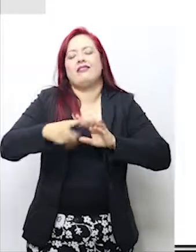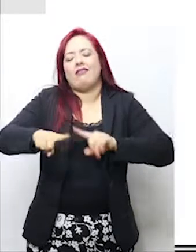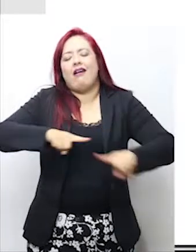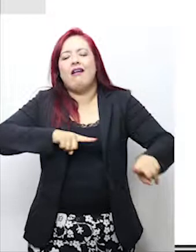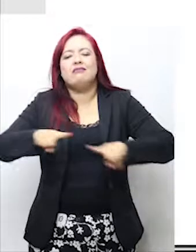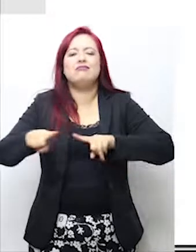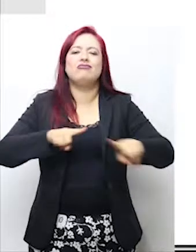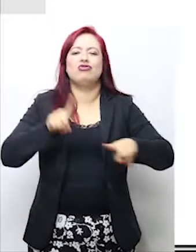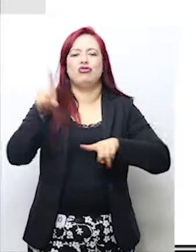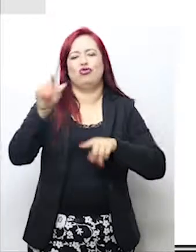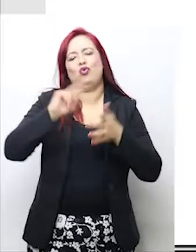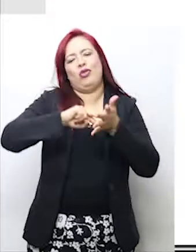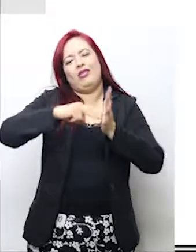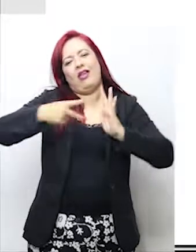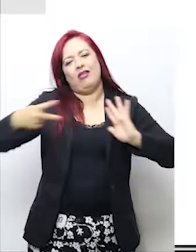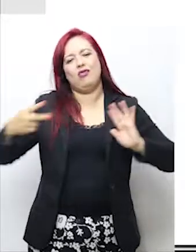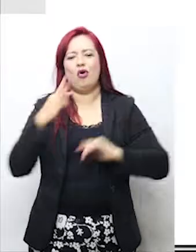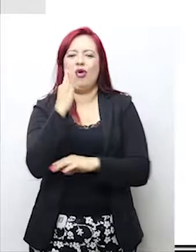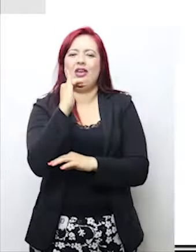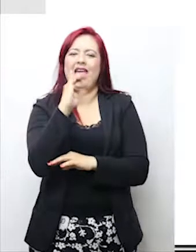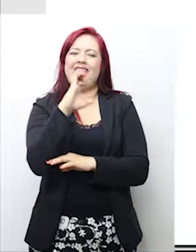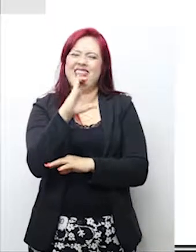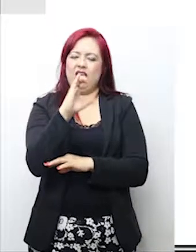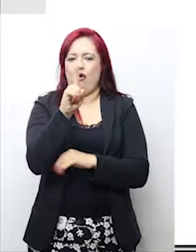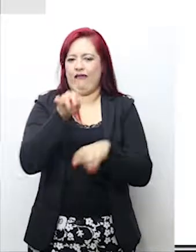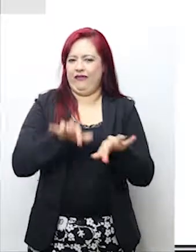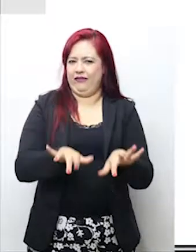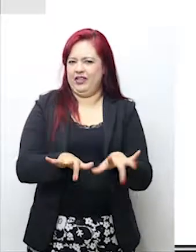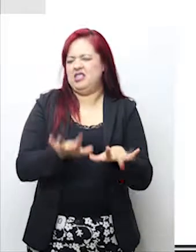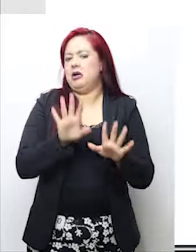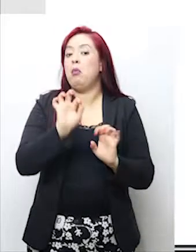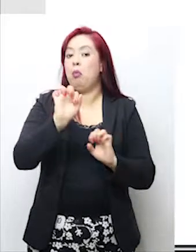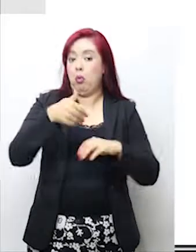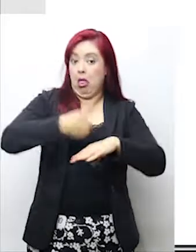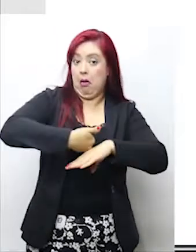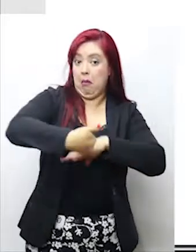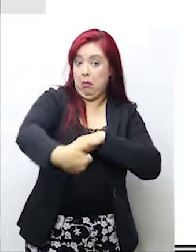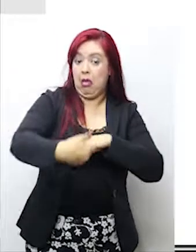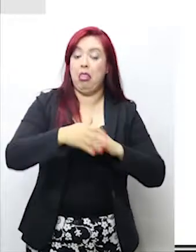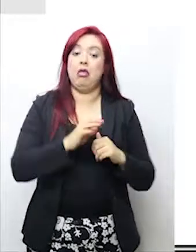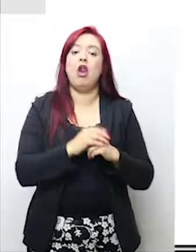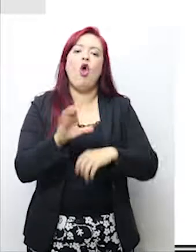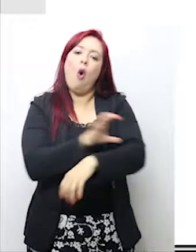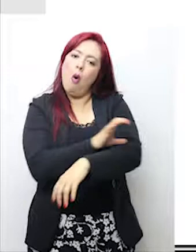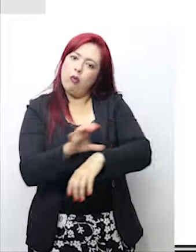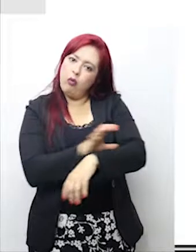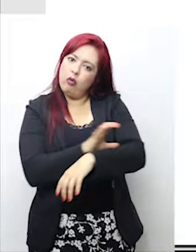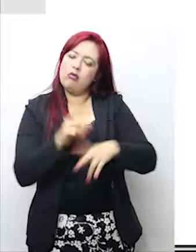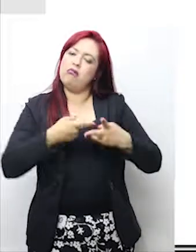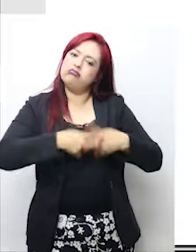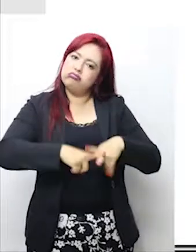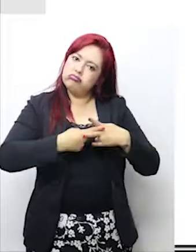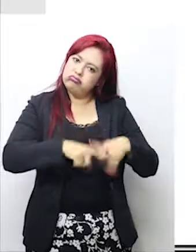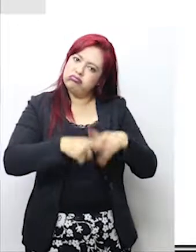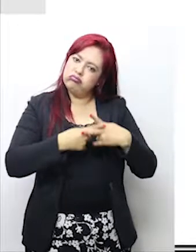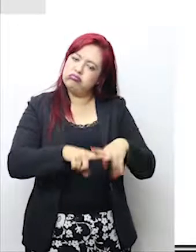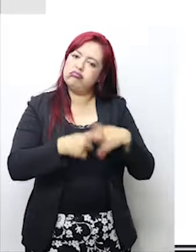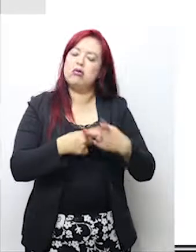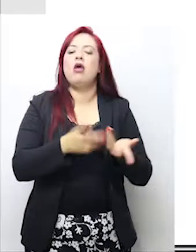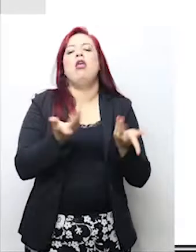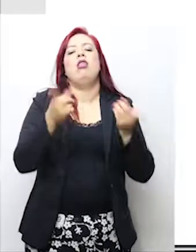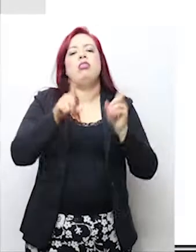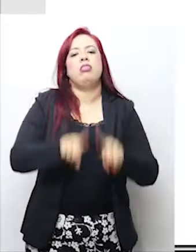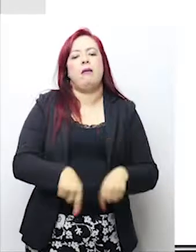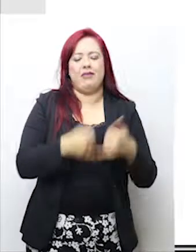aquí puede realizar solicitudes relacionadas con mantenimiento de hardware y software, conectividad de la red de voz